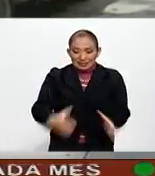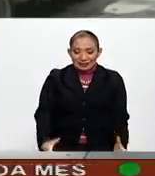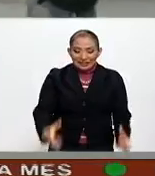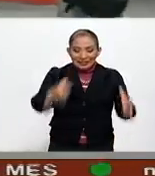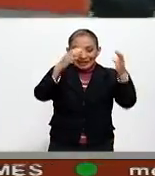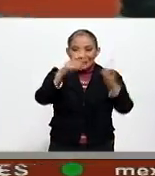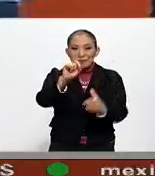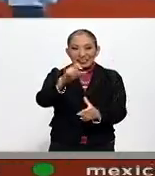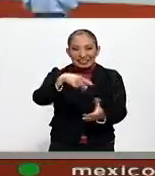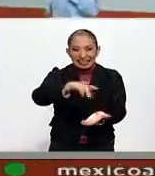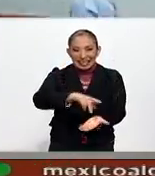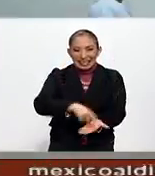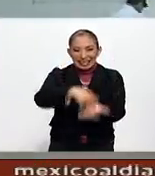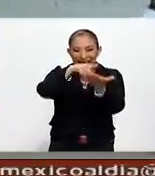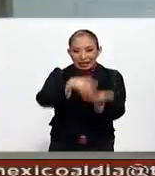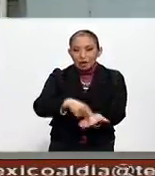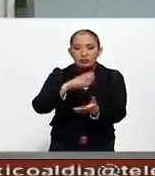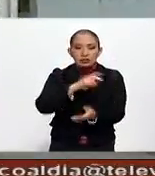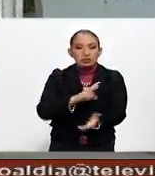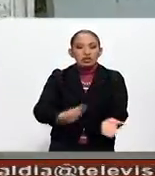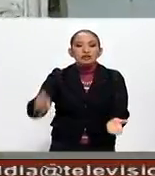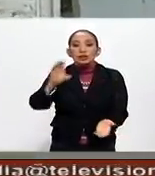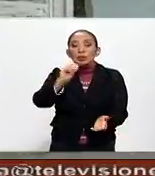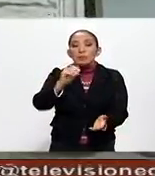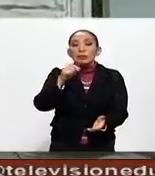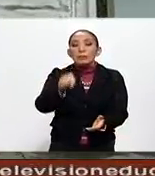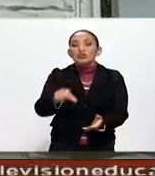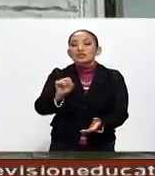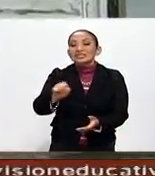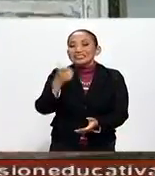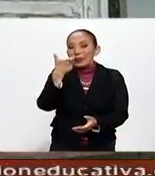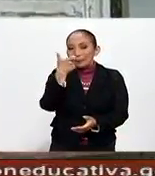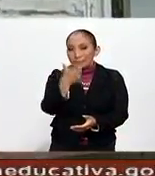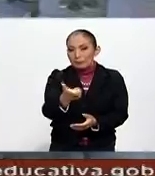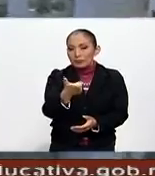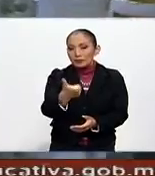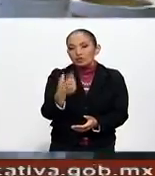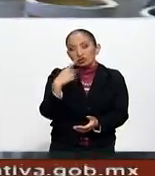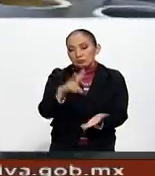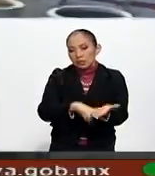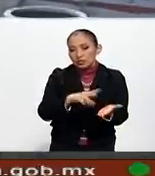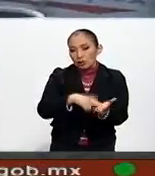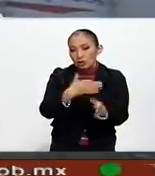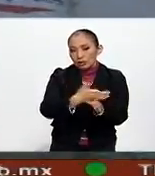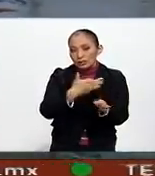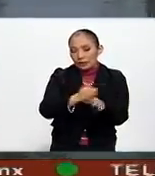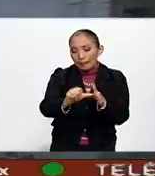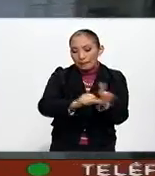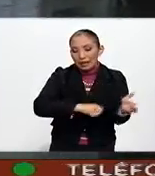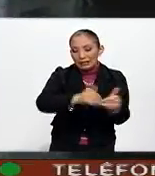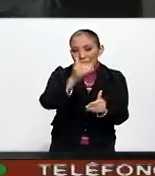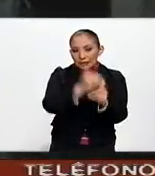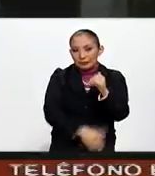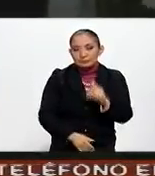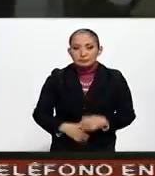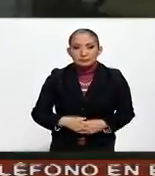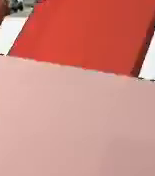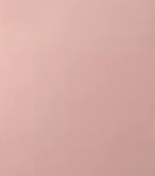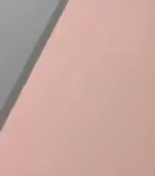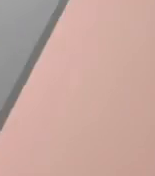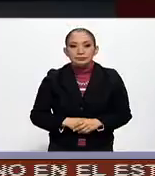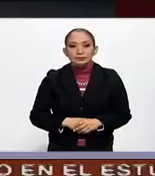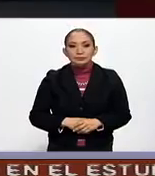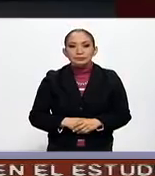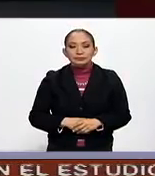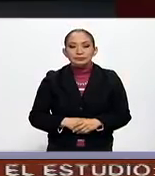gas de 20 kilos continuará en 290.60 pesos, precio vigente en este mes que concluye.